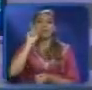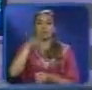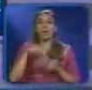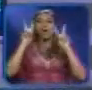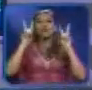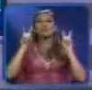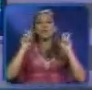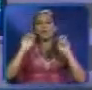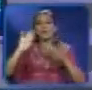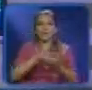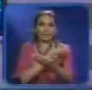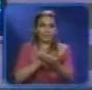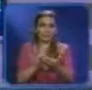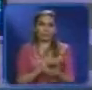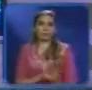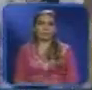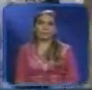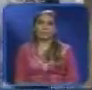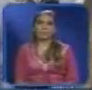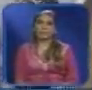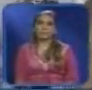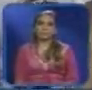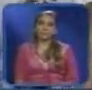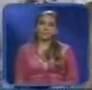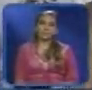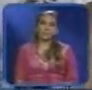Looking for Paradise.